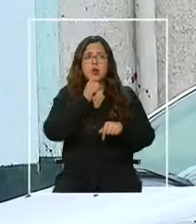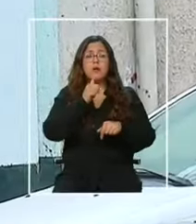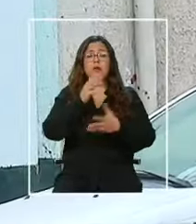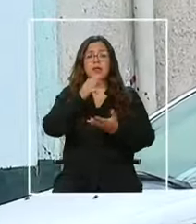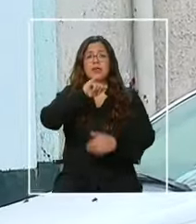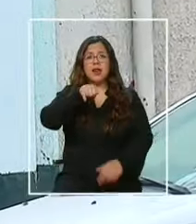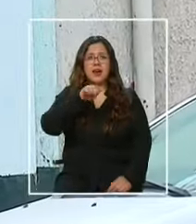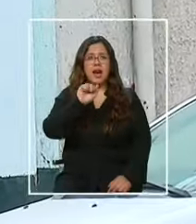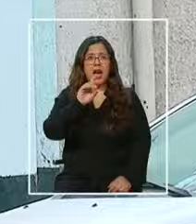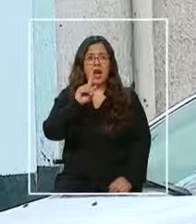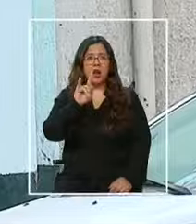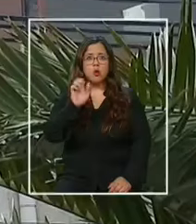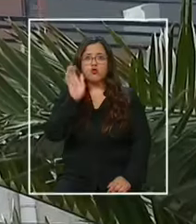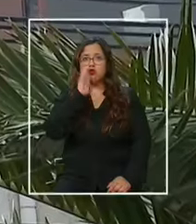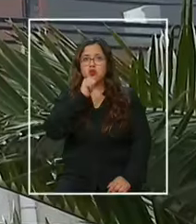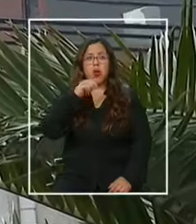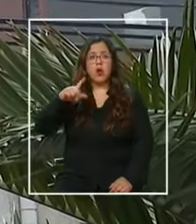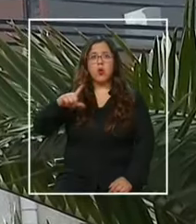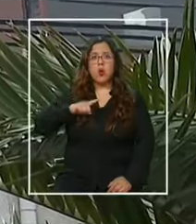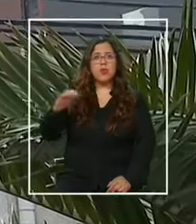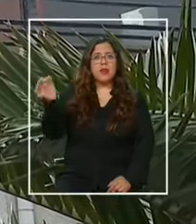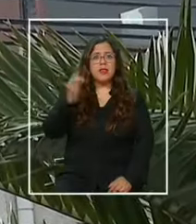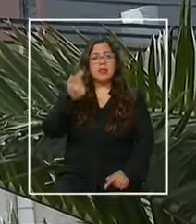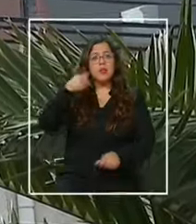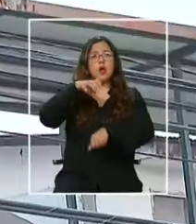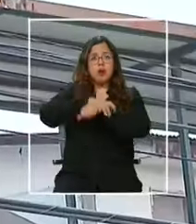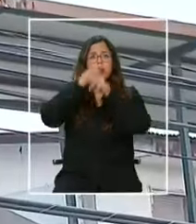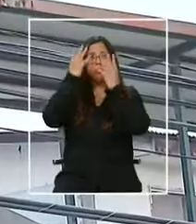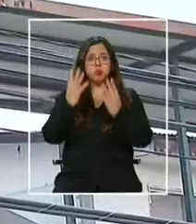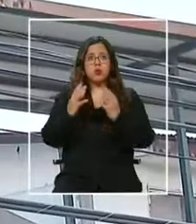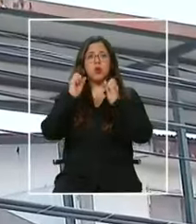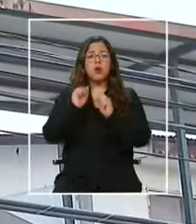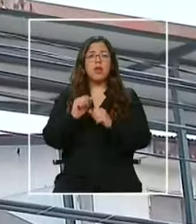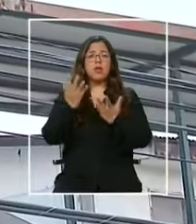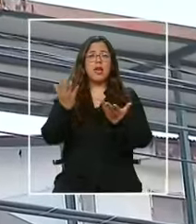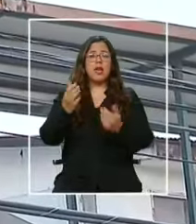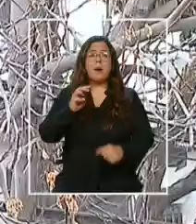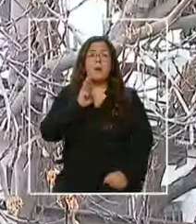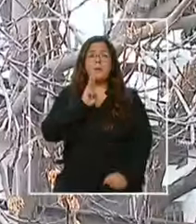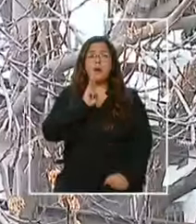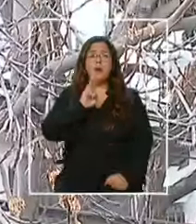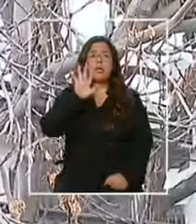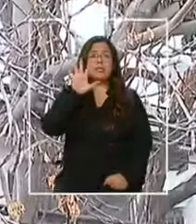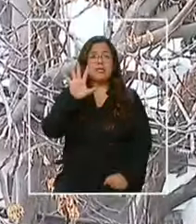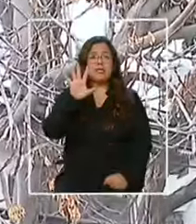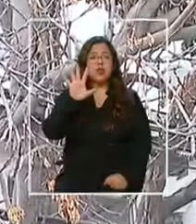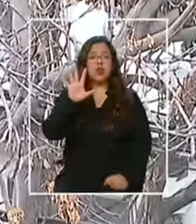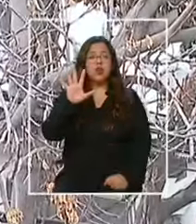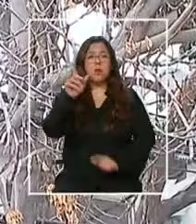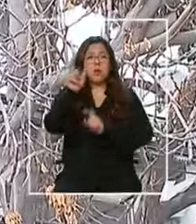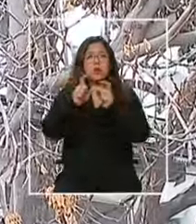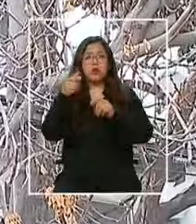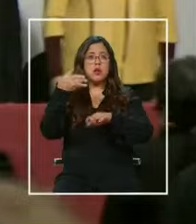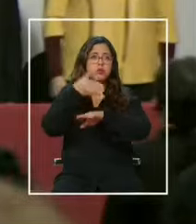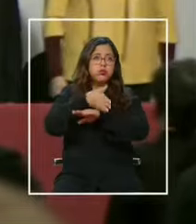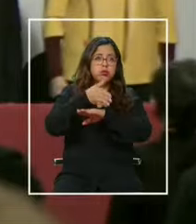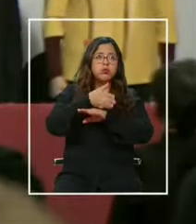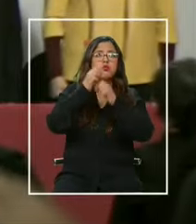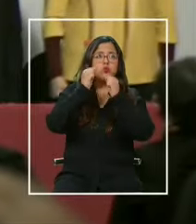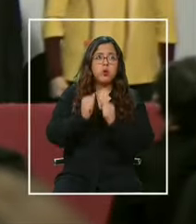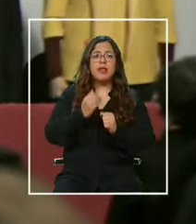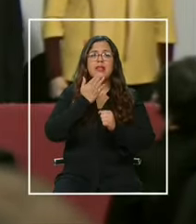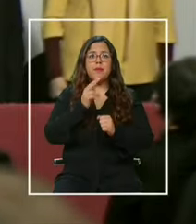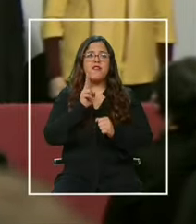es inocente. Mientras esté tras las rejas, podrá recibir 5 visitas los días miércoles y viernes por 3 horas diarias.